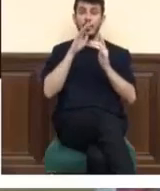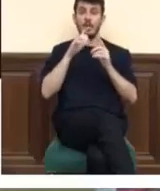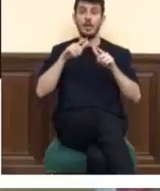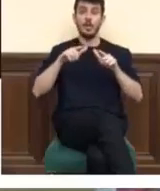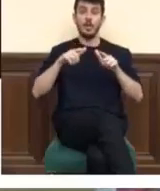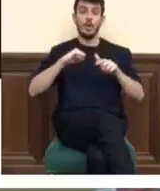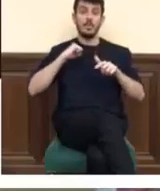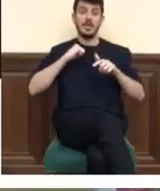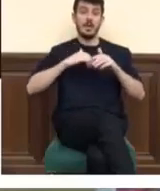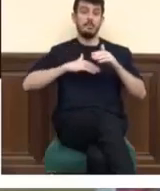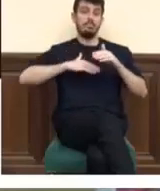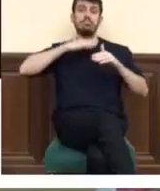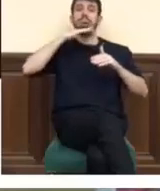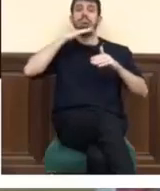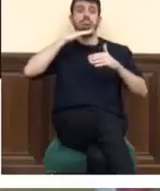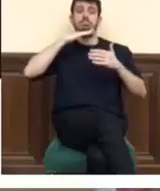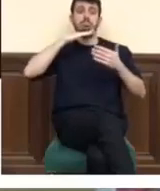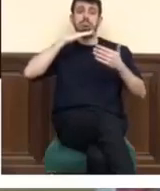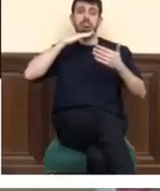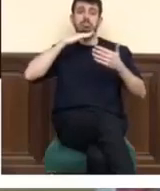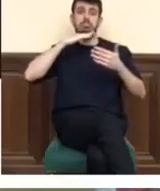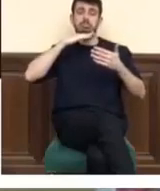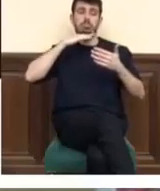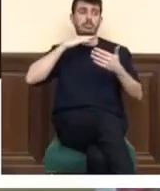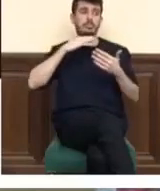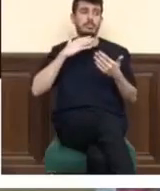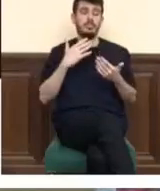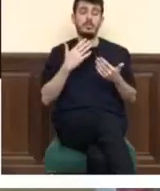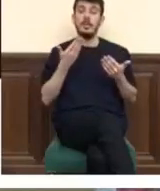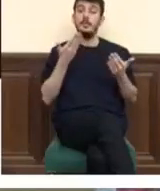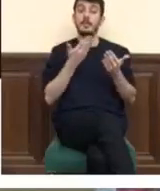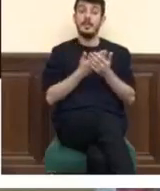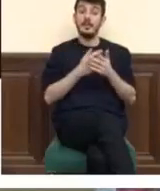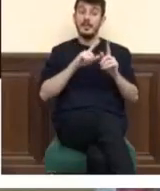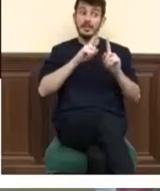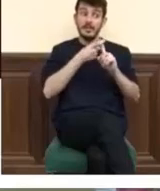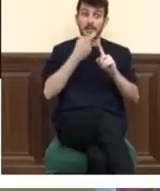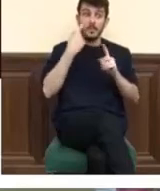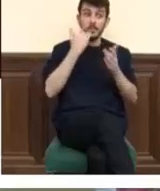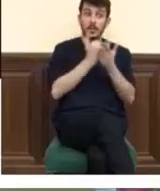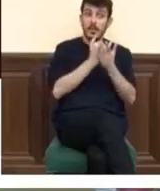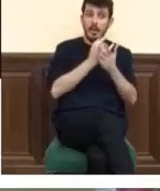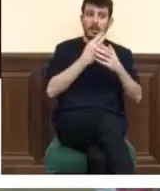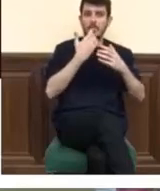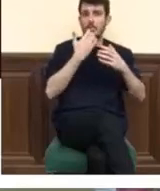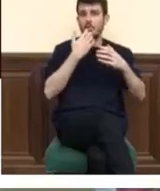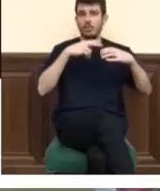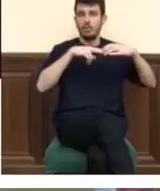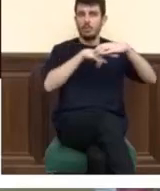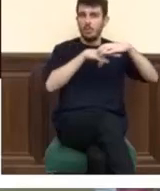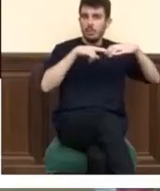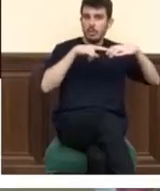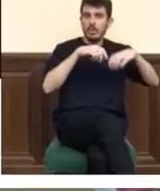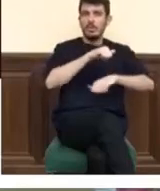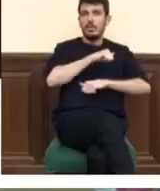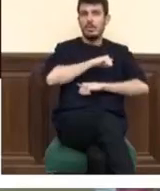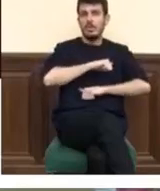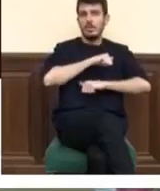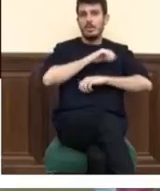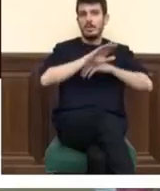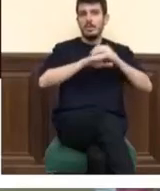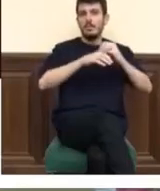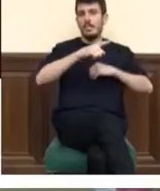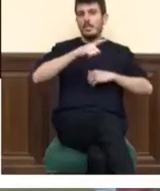está colapsado. Que la pidan una prueba diagnóstica como una resonancia magnética y espere meses a que se